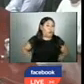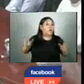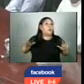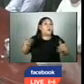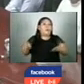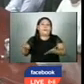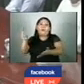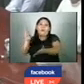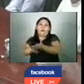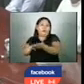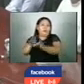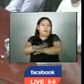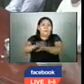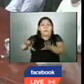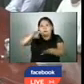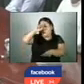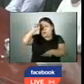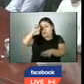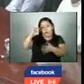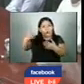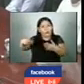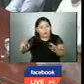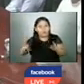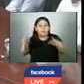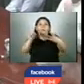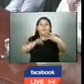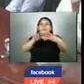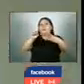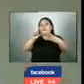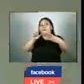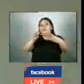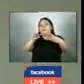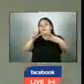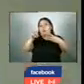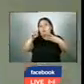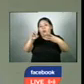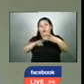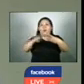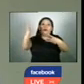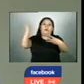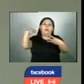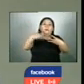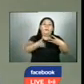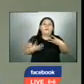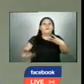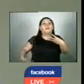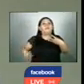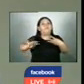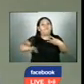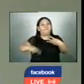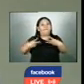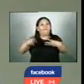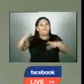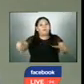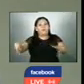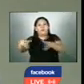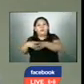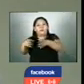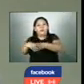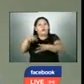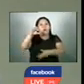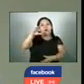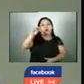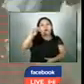contratado por servicios profesionales. Posteriormente, Salvador Samayoa, como expresidente del Consejo Nacional de Seguridad Pública,